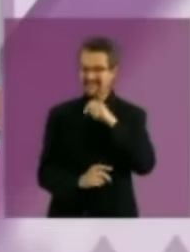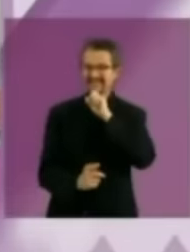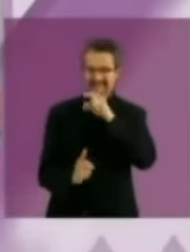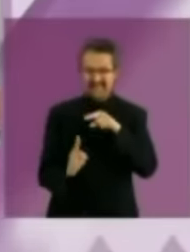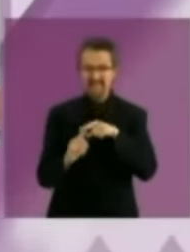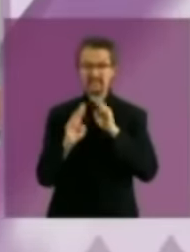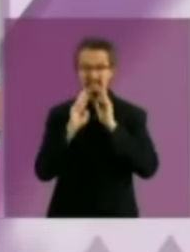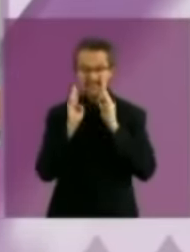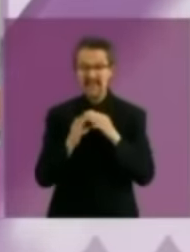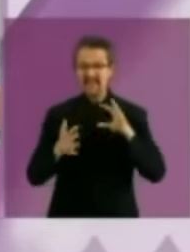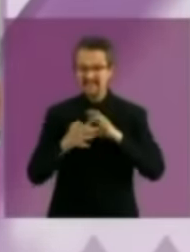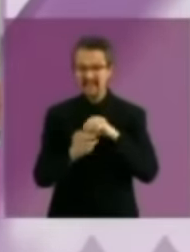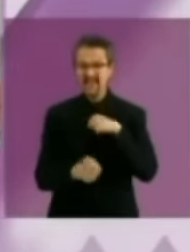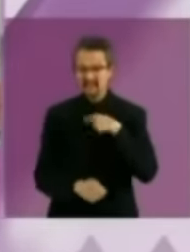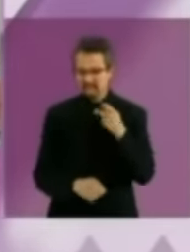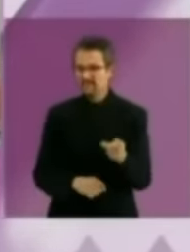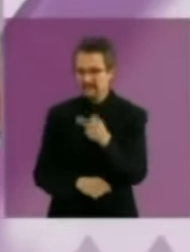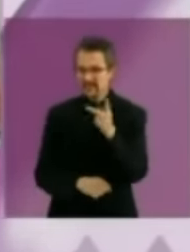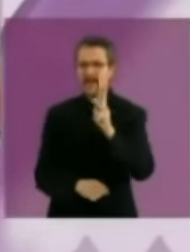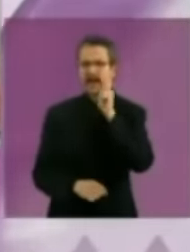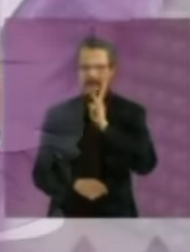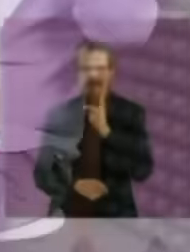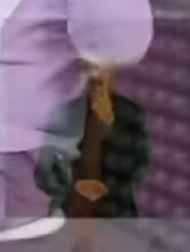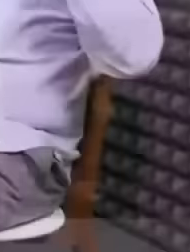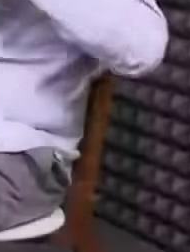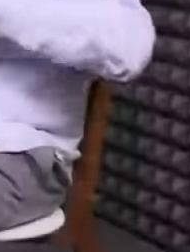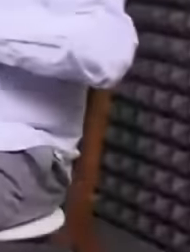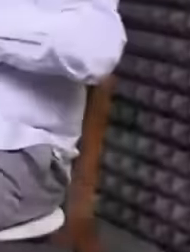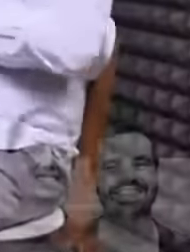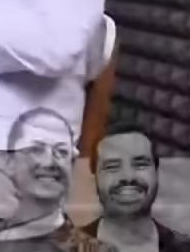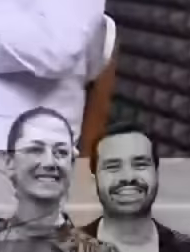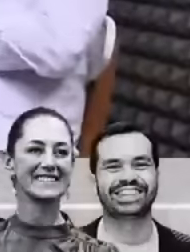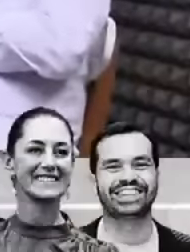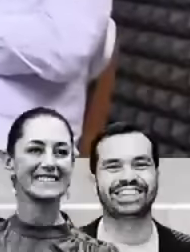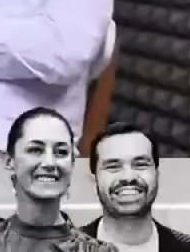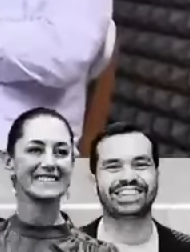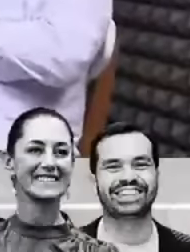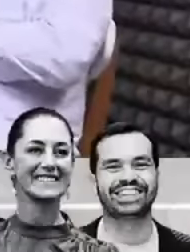está Xóchitl Gálvez tirando la toalla, y me parece que es... Híjole, sí,